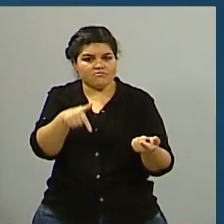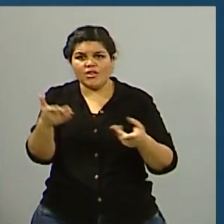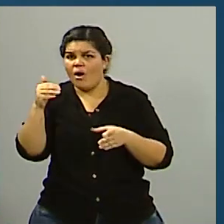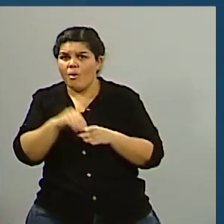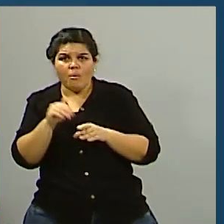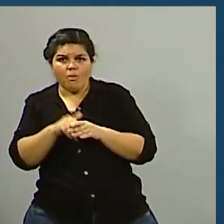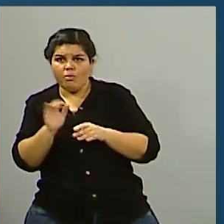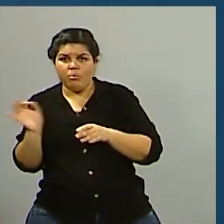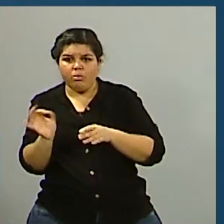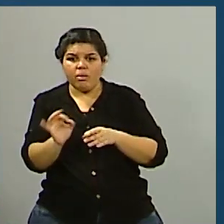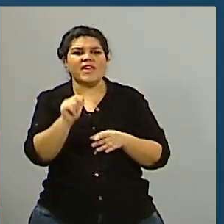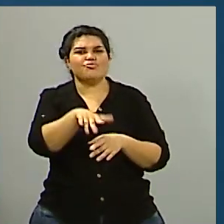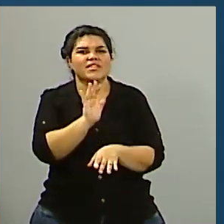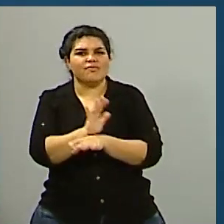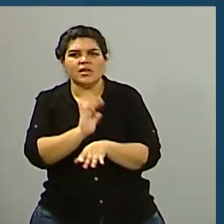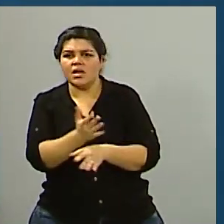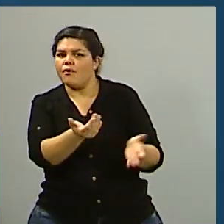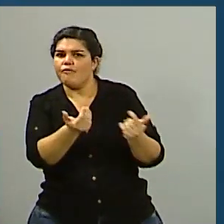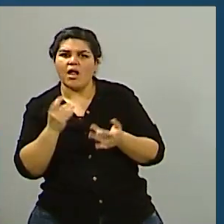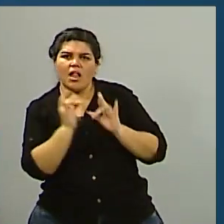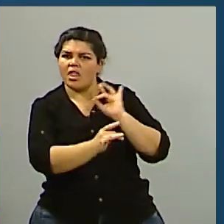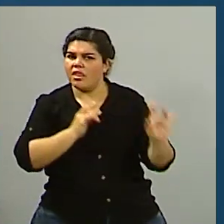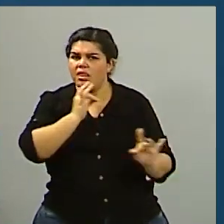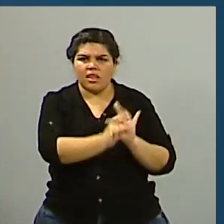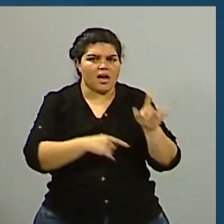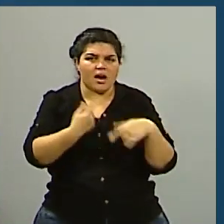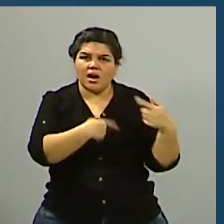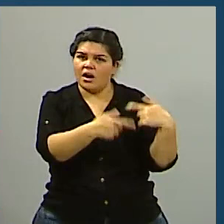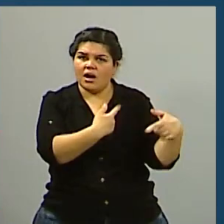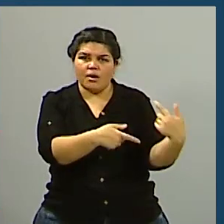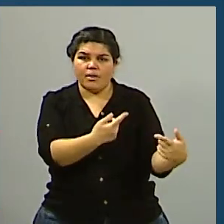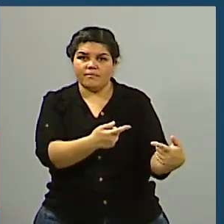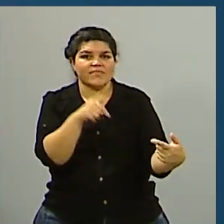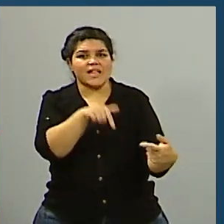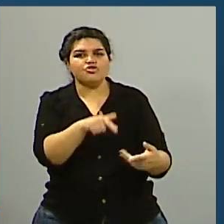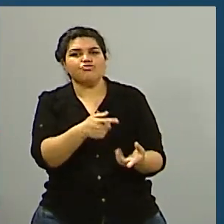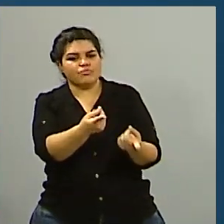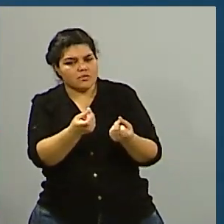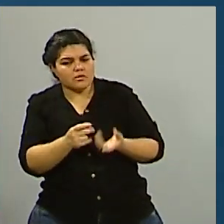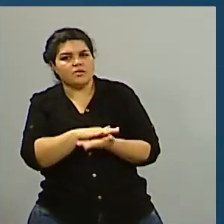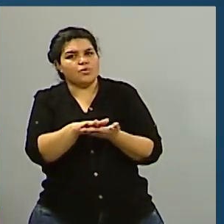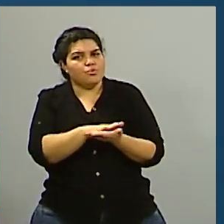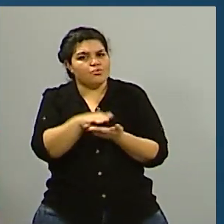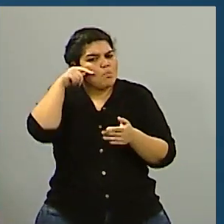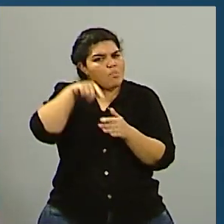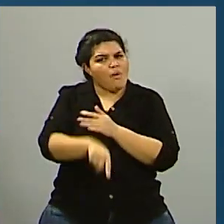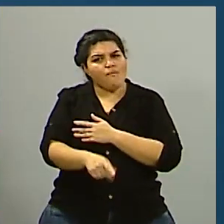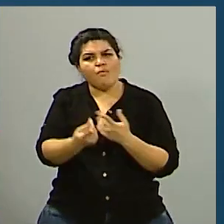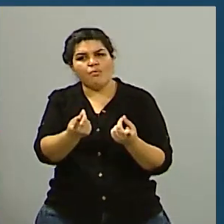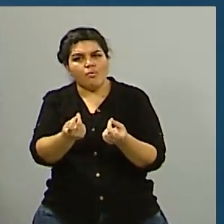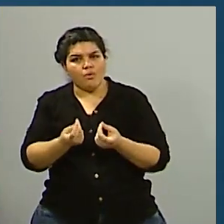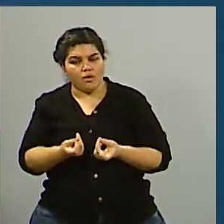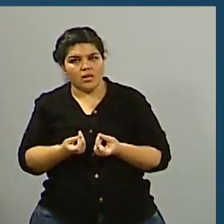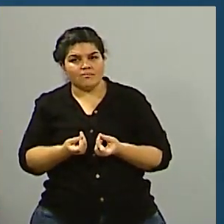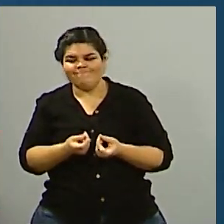y a su vez mantener la mano de obra. Es un conflicto que hay que resolver, es un dilema que hay que resolverlo, porque así